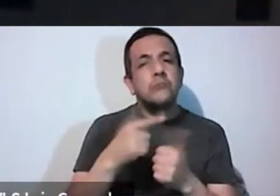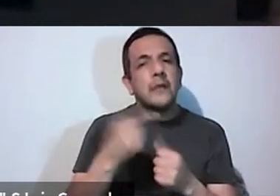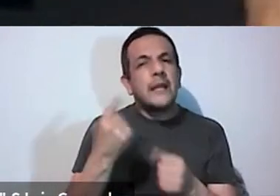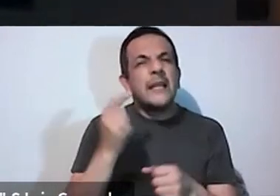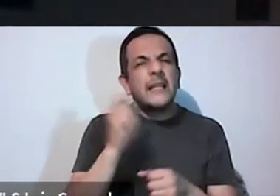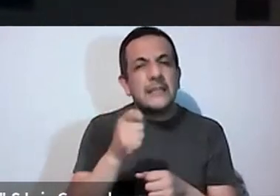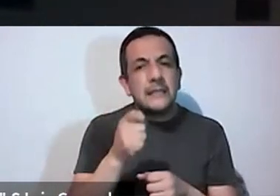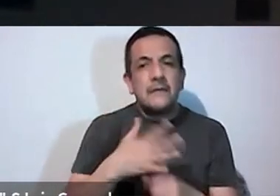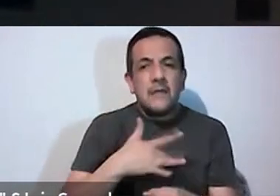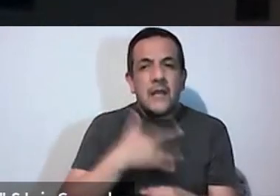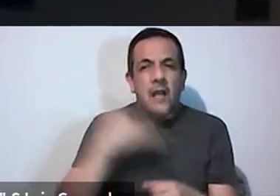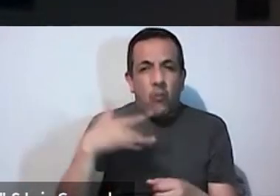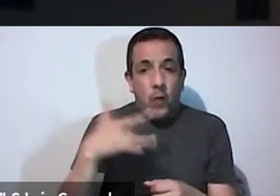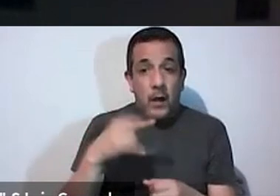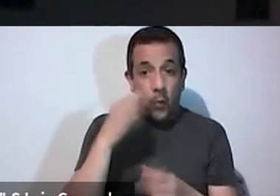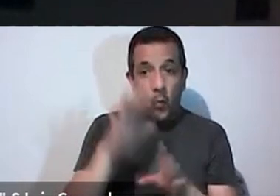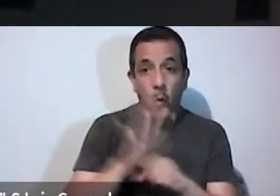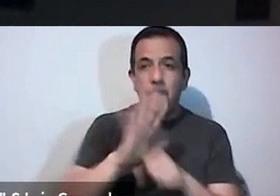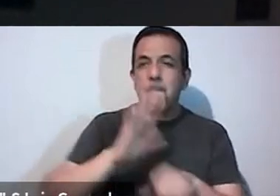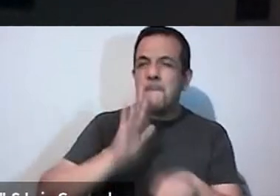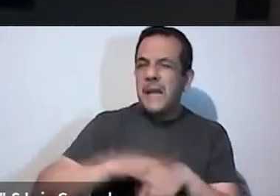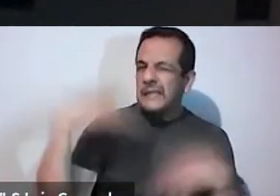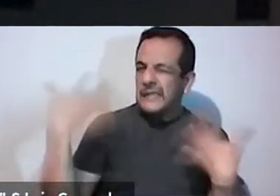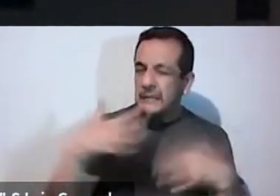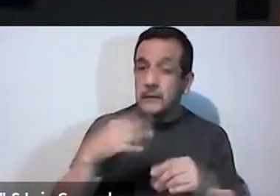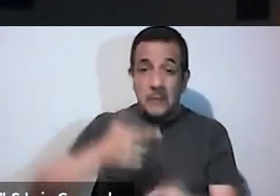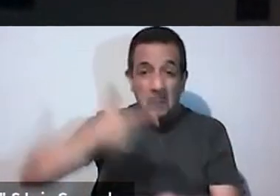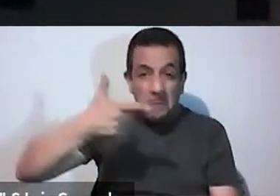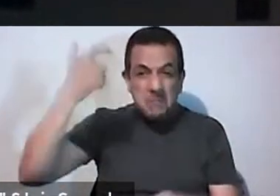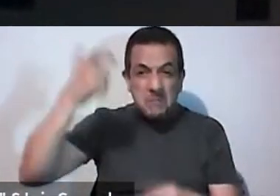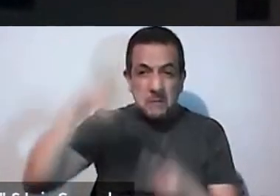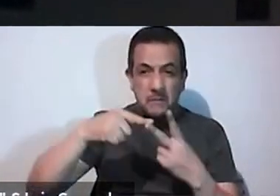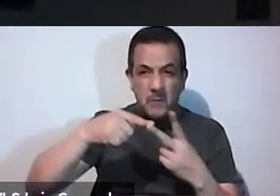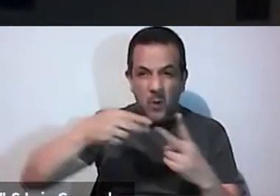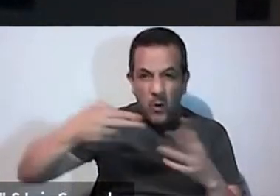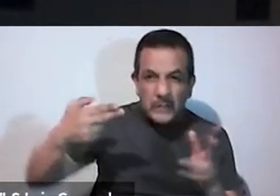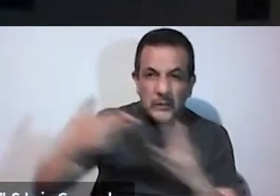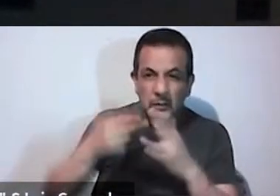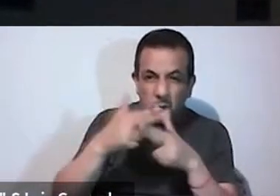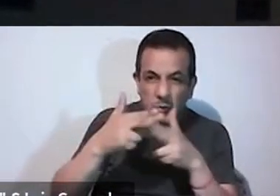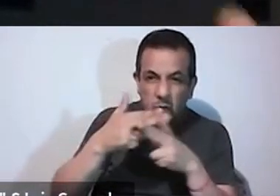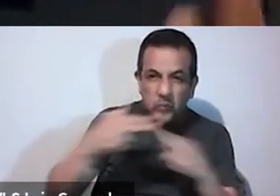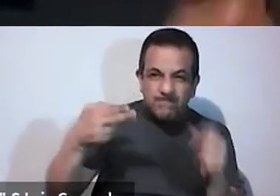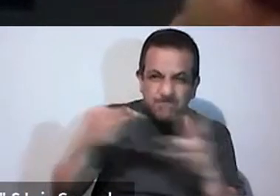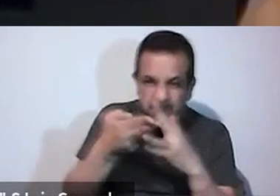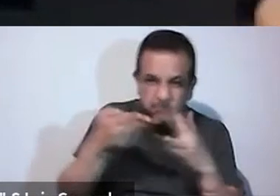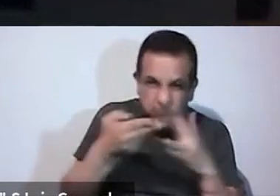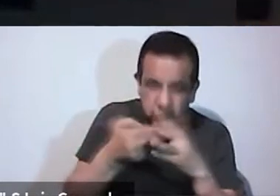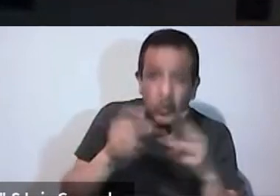doloroso, morir a balazos, morir a cuchilladas o morir a pedradas,